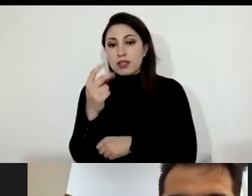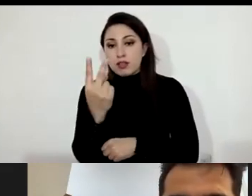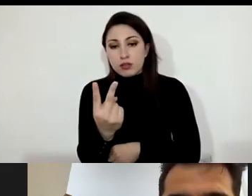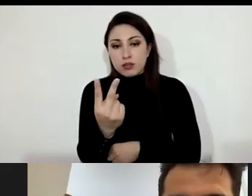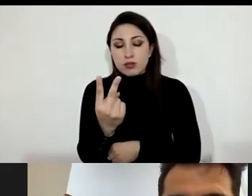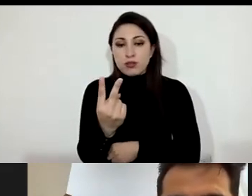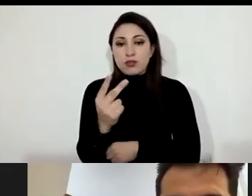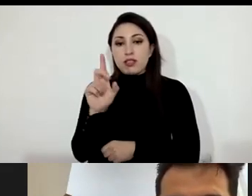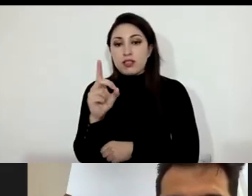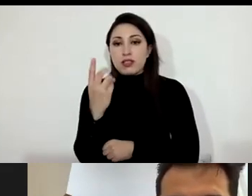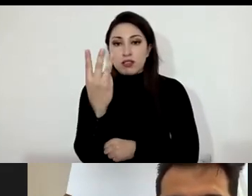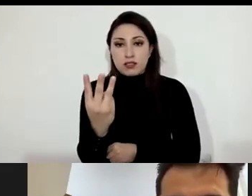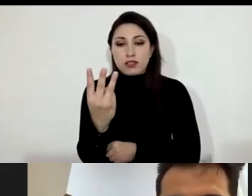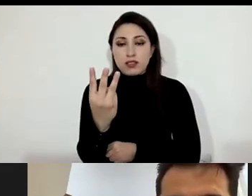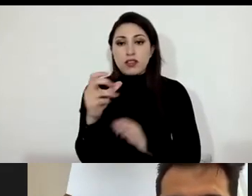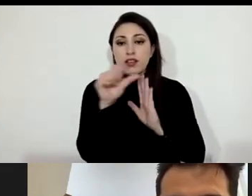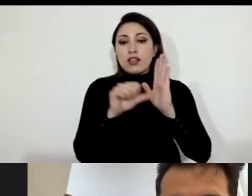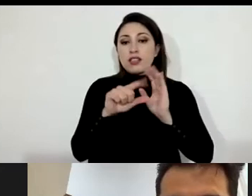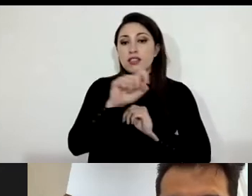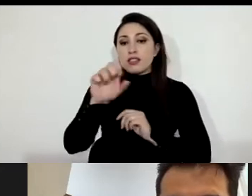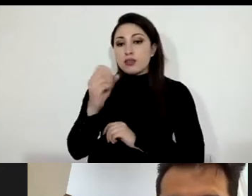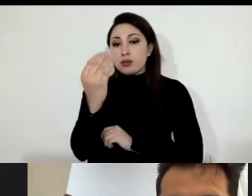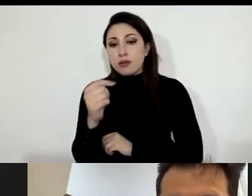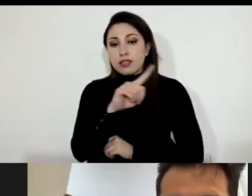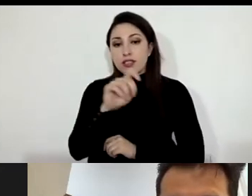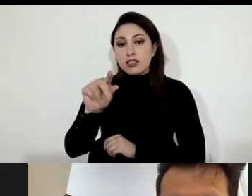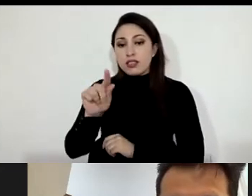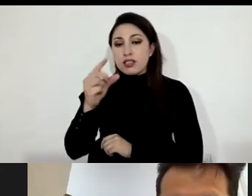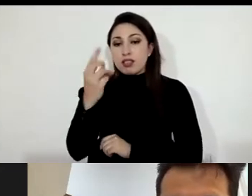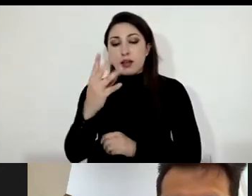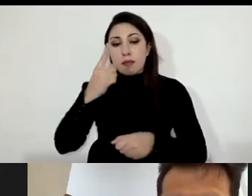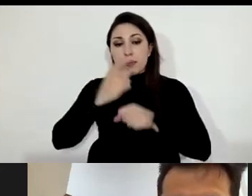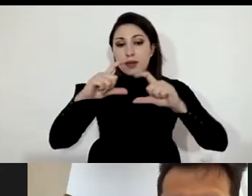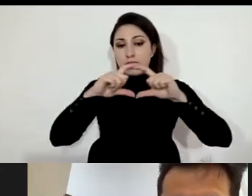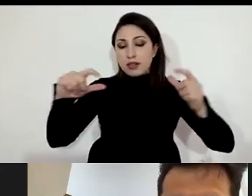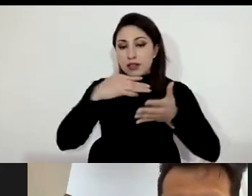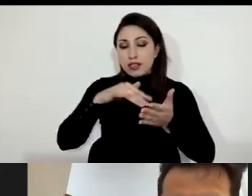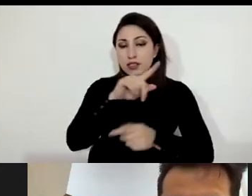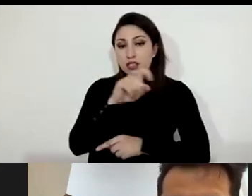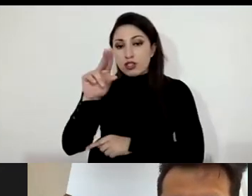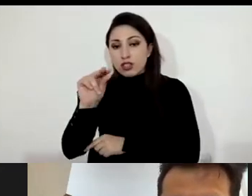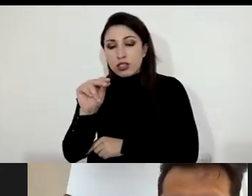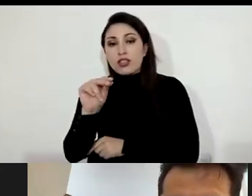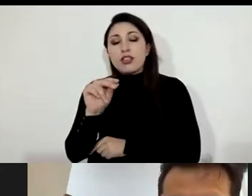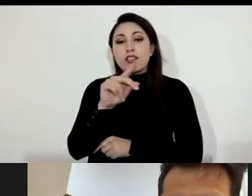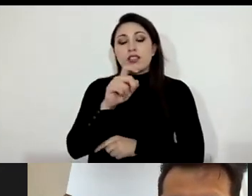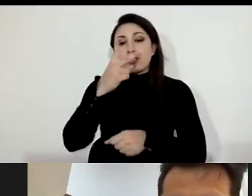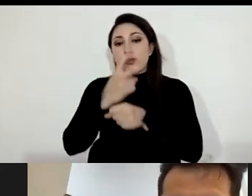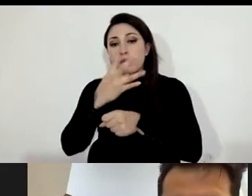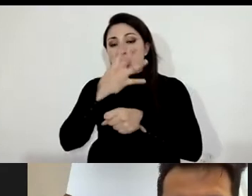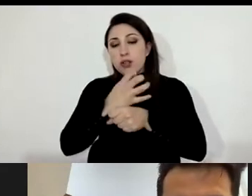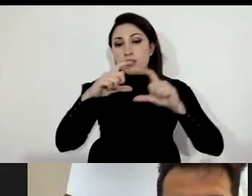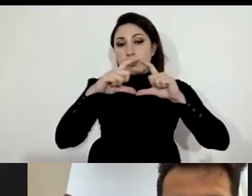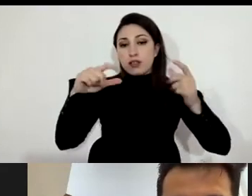y 33, 169, 173, primer párrafo, 180 y 186, segundo y cuarto párrafo, 191